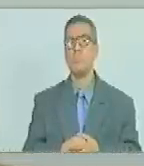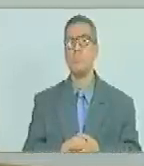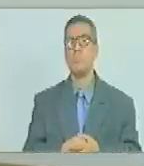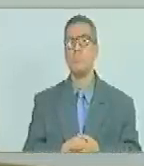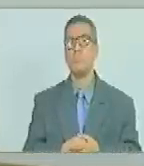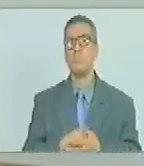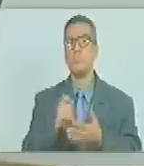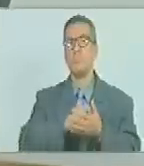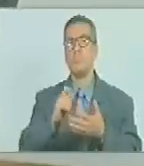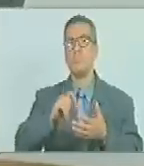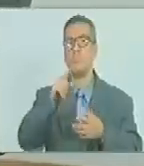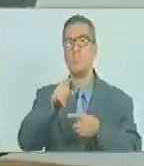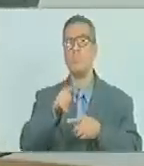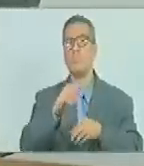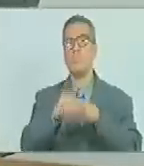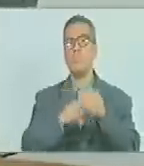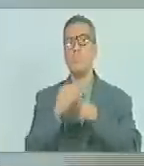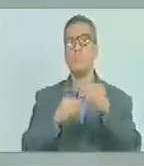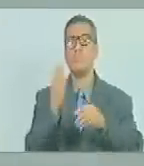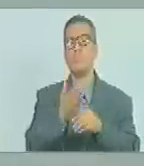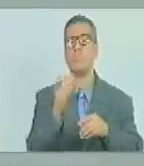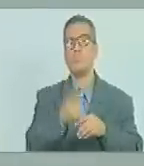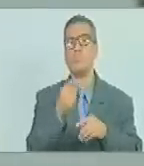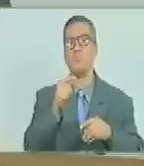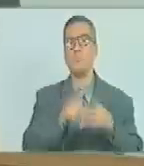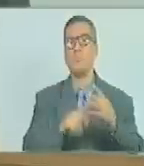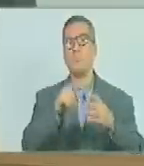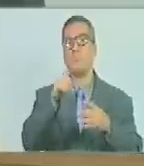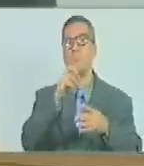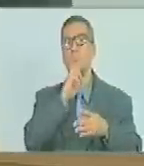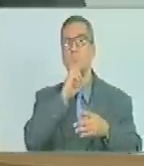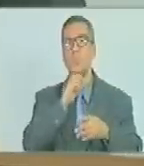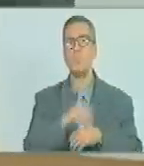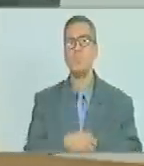Trump firmó orden ejecutiva para aplicar sanciones contra Venezuela en el sector oro.